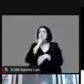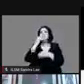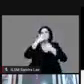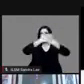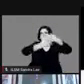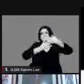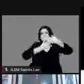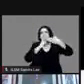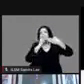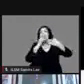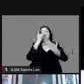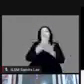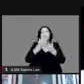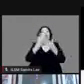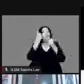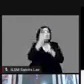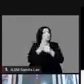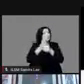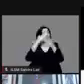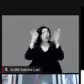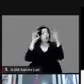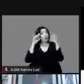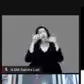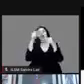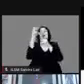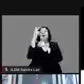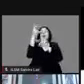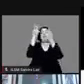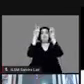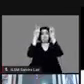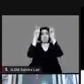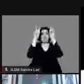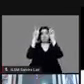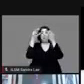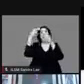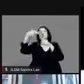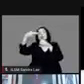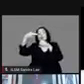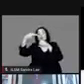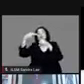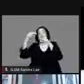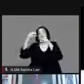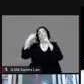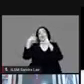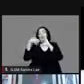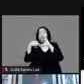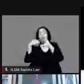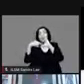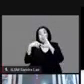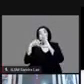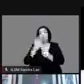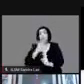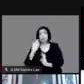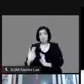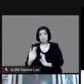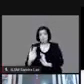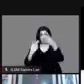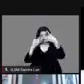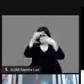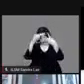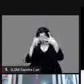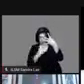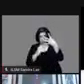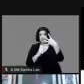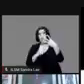inicio en la primera página ustedes coloquen el título del ensayo nombre del participante correo electrónico y la fecha de entrega tipo de